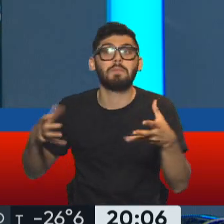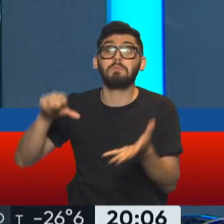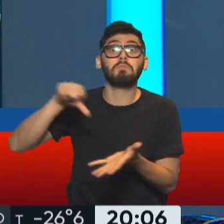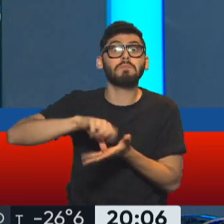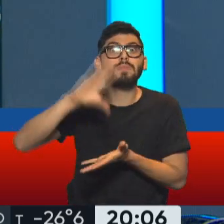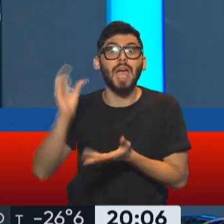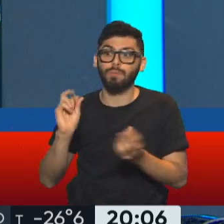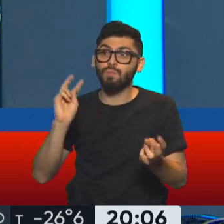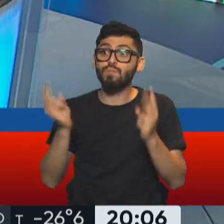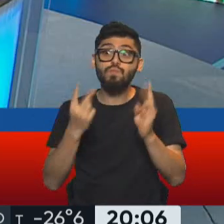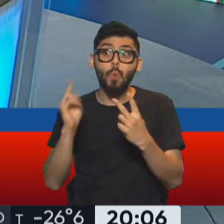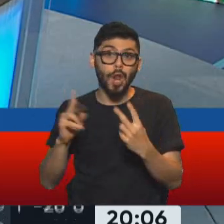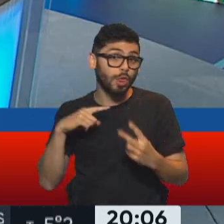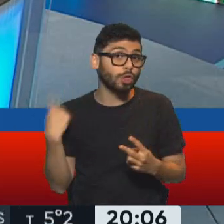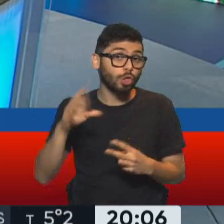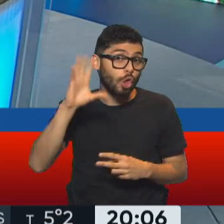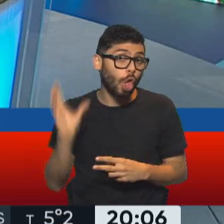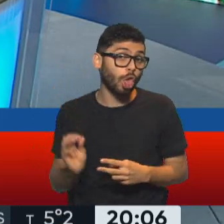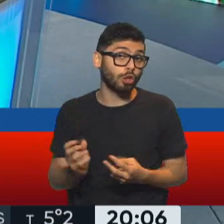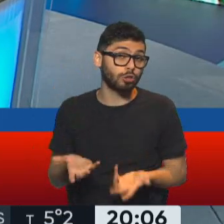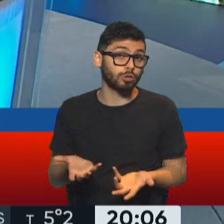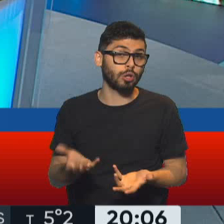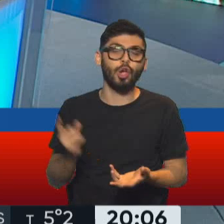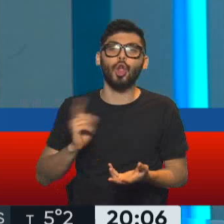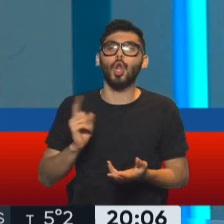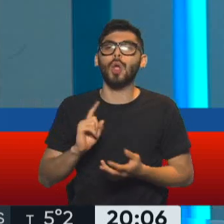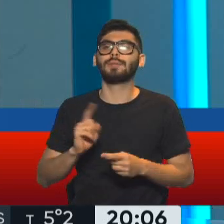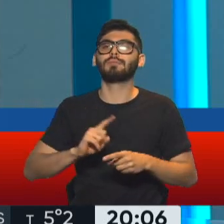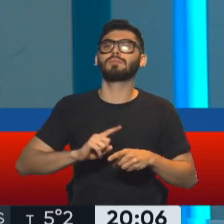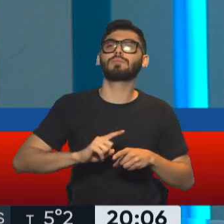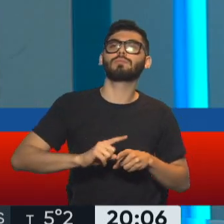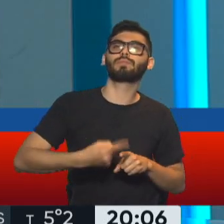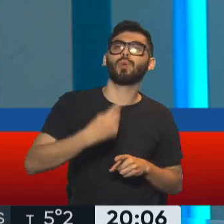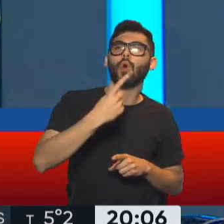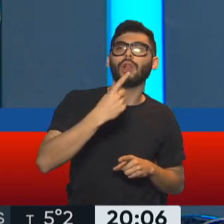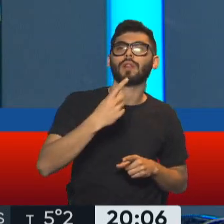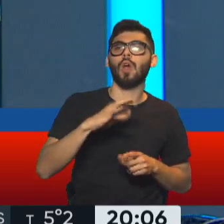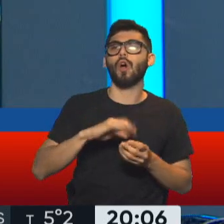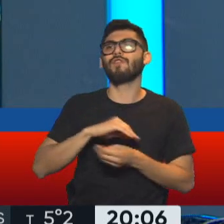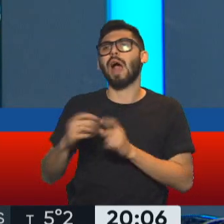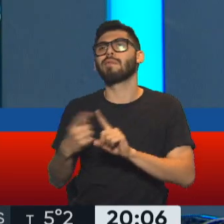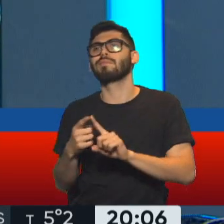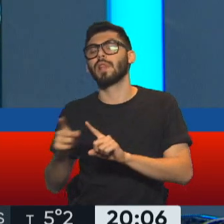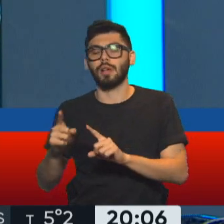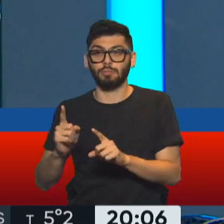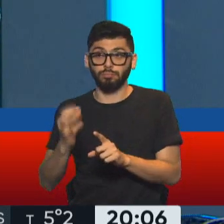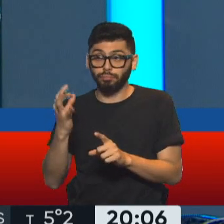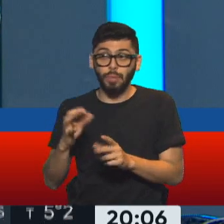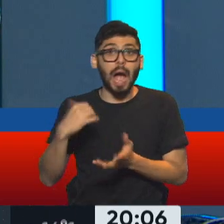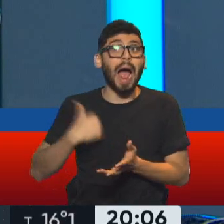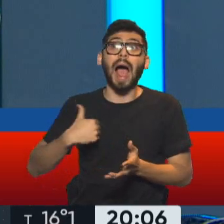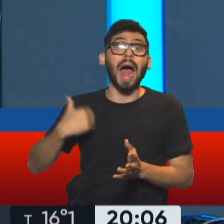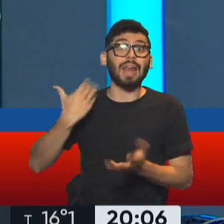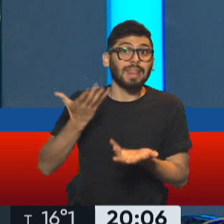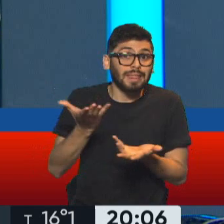Estos muertos son nuestros muertos. Me parece que no tiene que ver solo con la cuestión política o con los familiares directos. Digo, esto nos pasó a nosotros, a